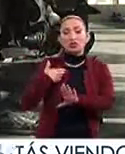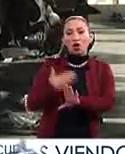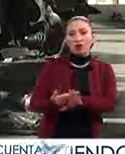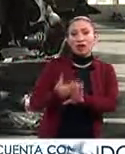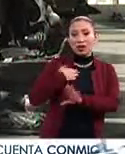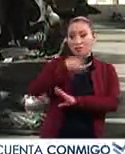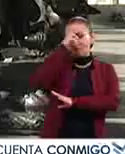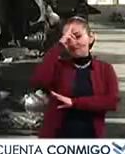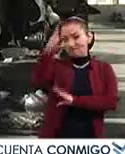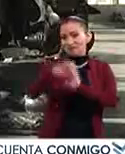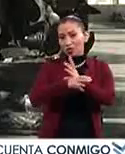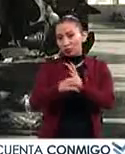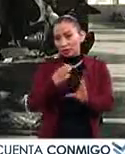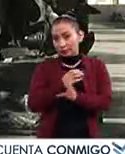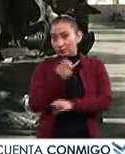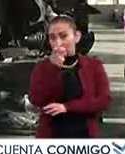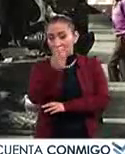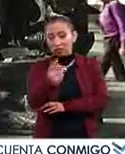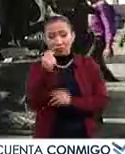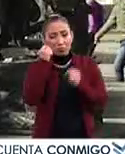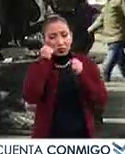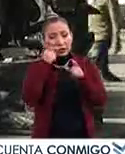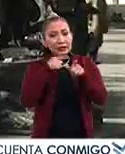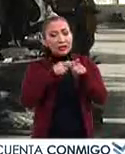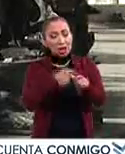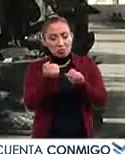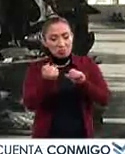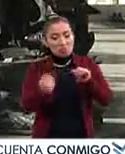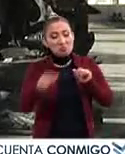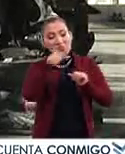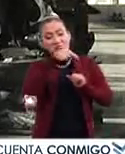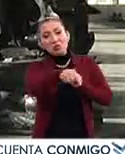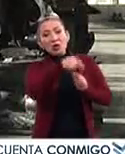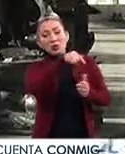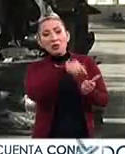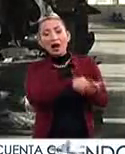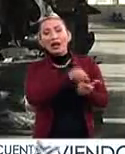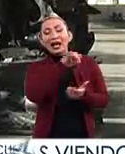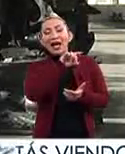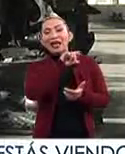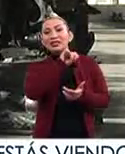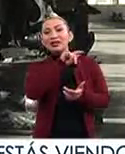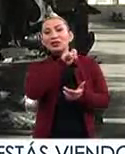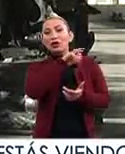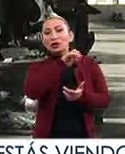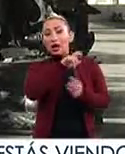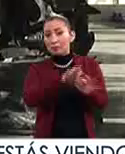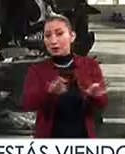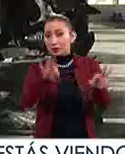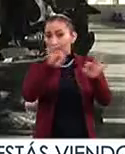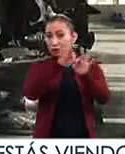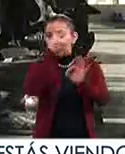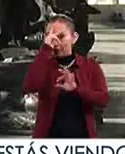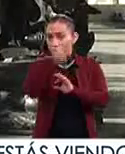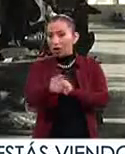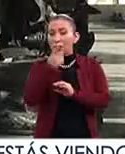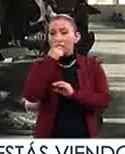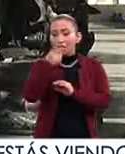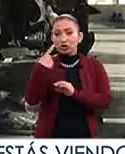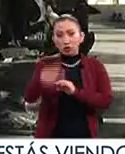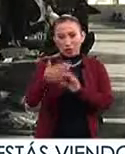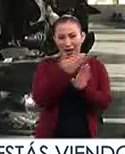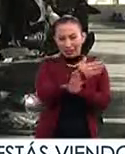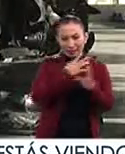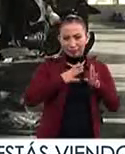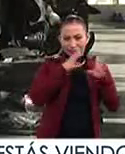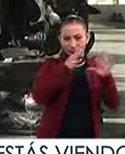y censura. Pese a ello, mantiene el prestigio como el sello editorial mexicano más importante, tal como lo concibió su